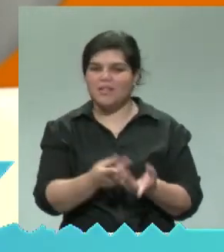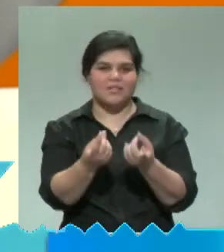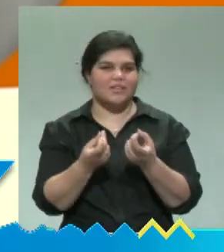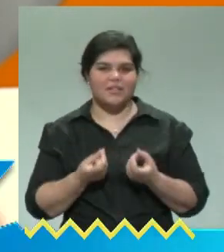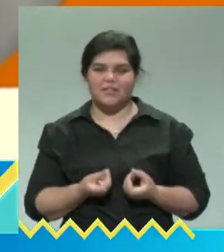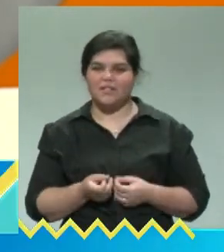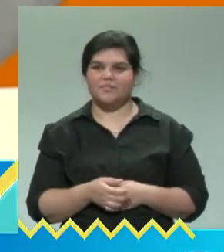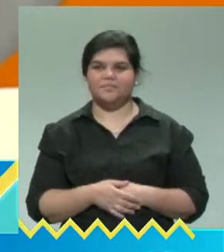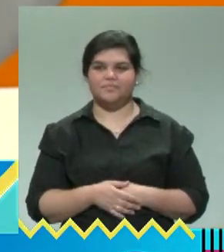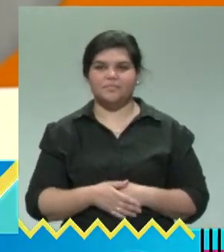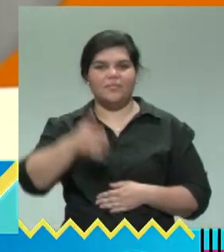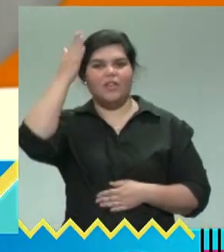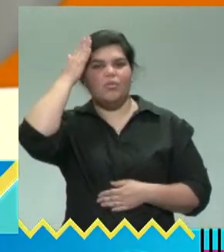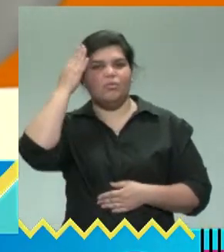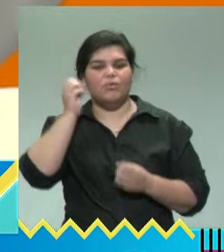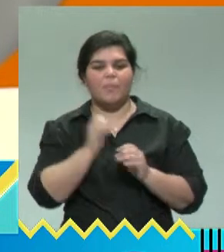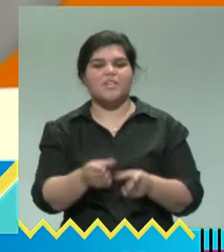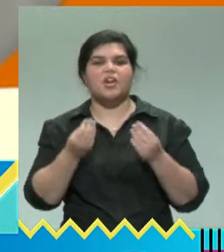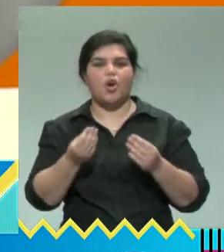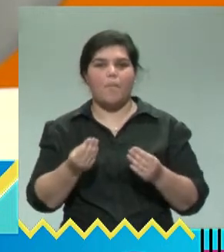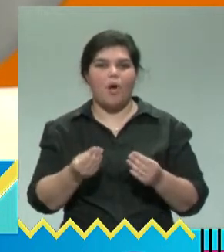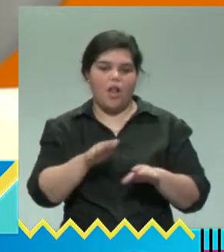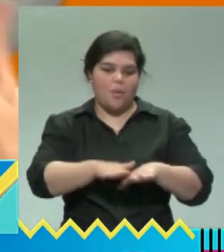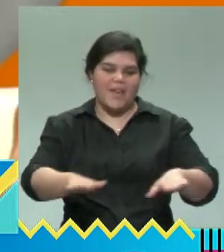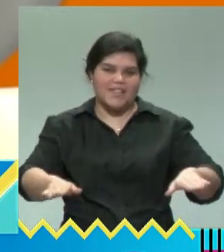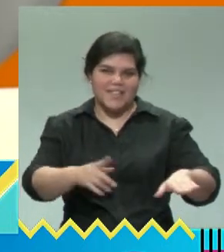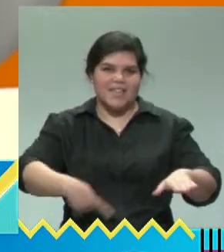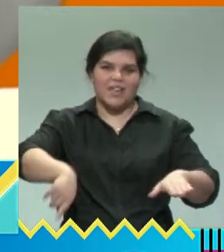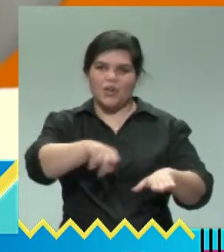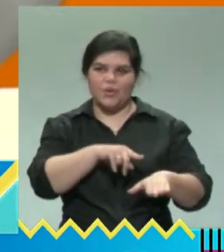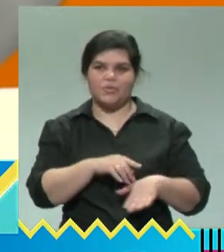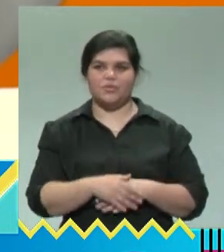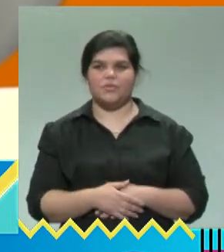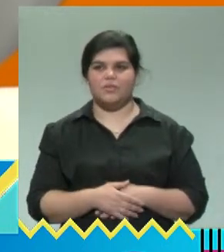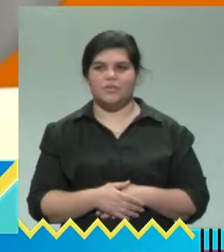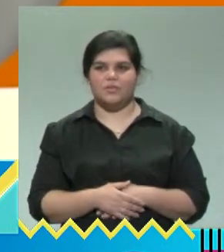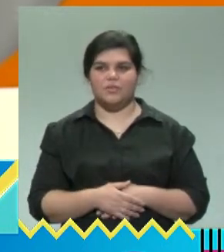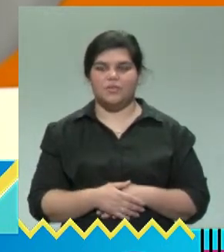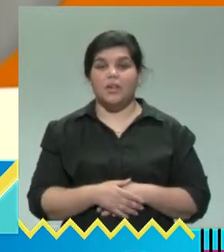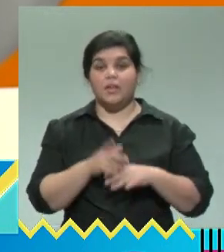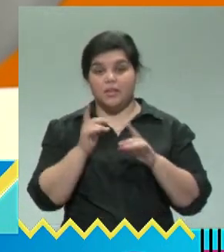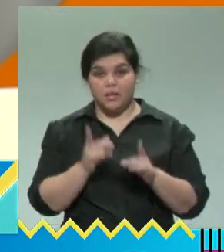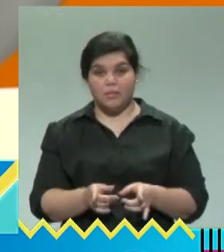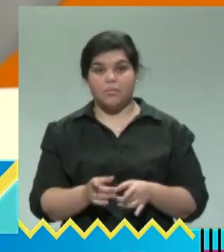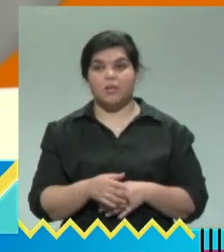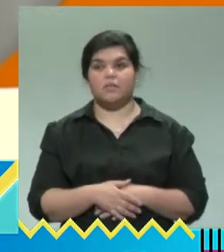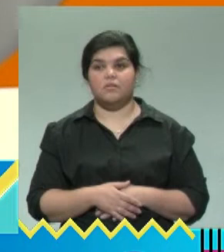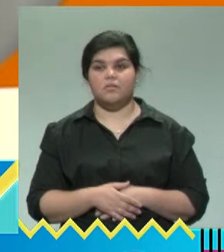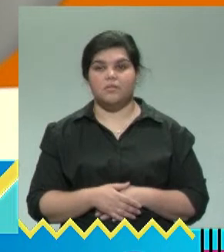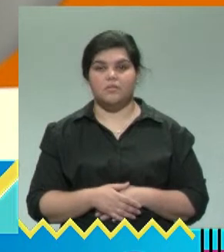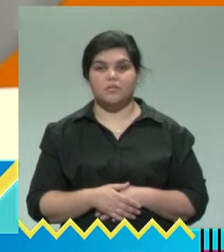cultura se genera en las cabezas jóvenes, al margen de que podemos potenciar la